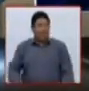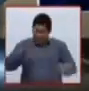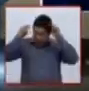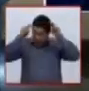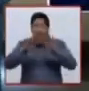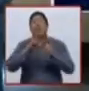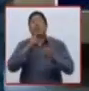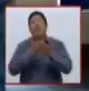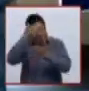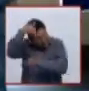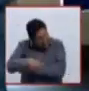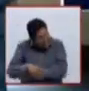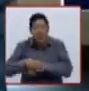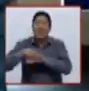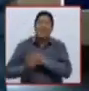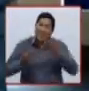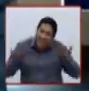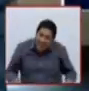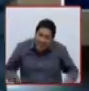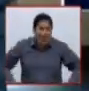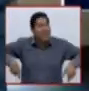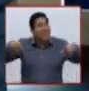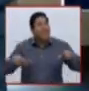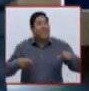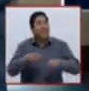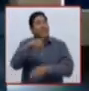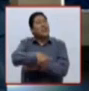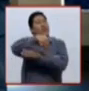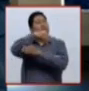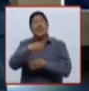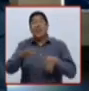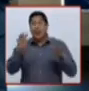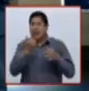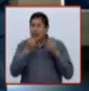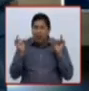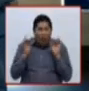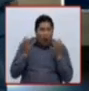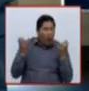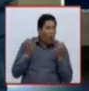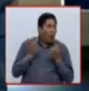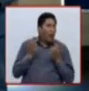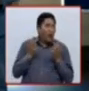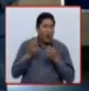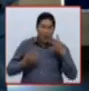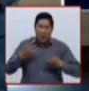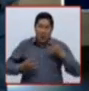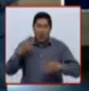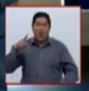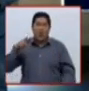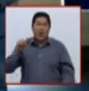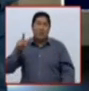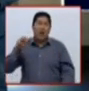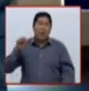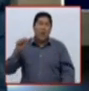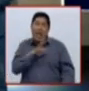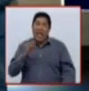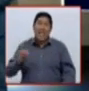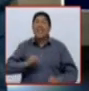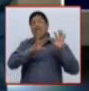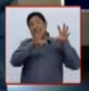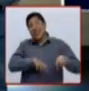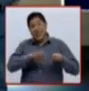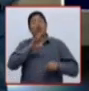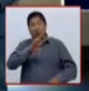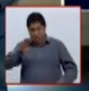Hola, hola, ¿cómo están? Buenas noches, bienvenidos a la cancha en esta tercera edición. ¿Qué expectativa la que ha generado el partido entre Palma Flor y The Strongest en la ciudad de